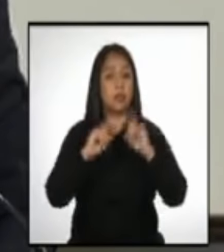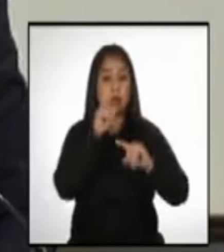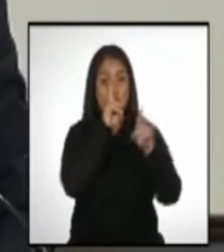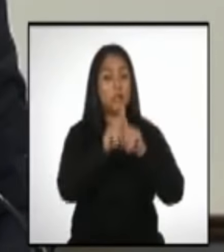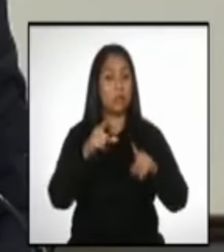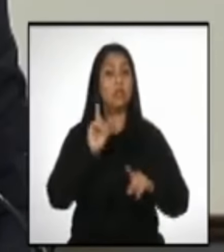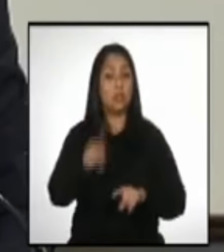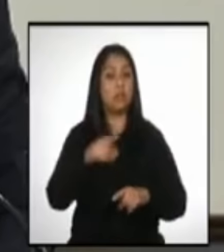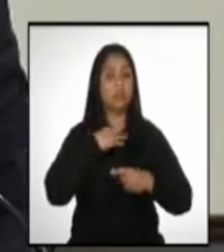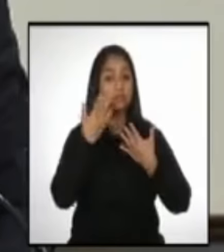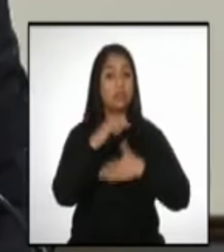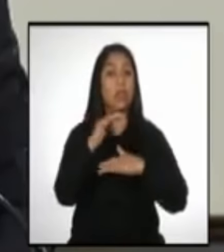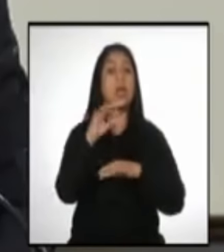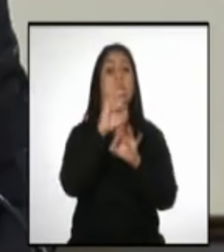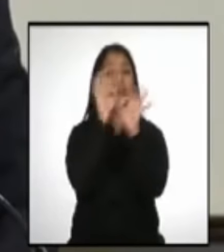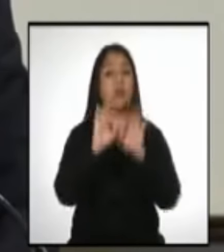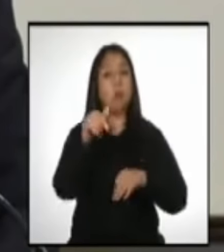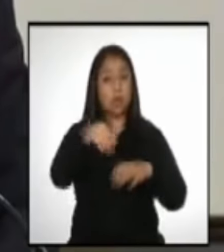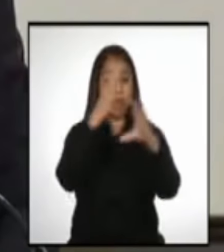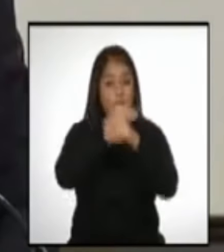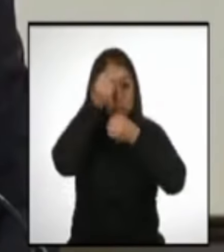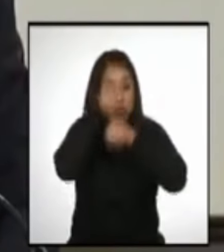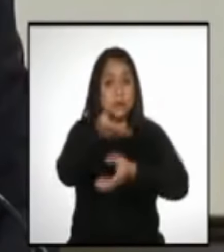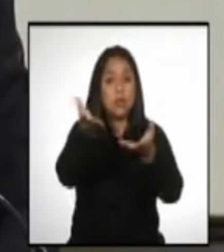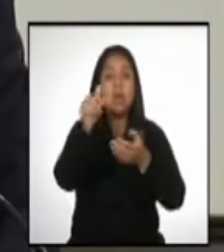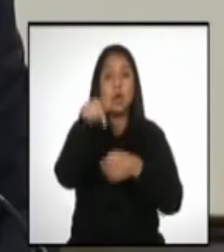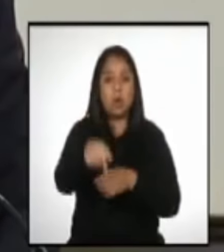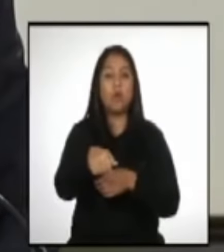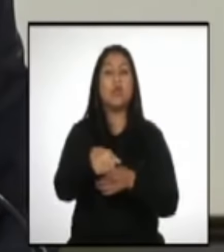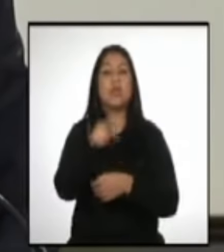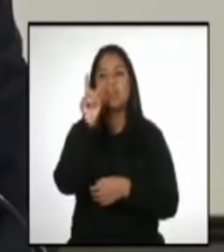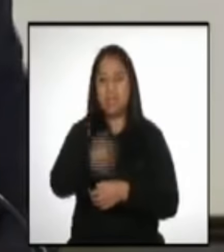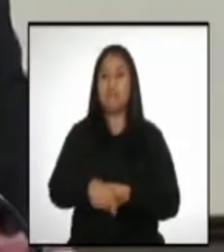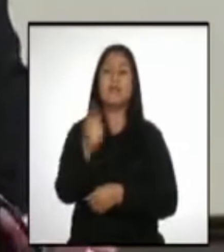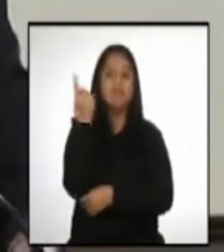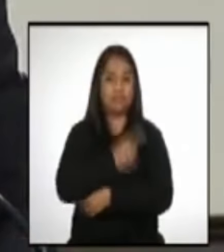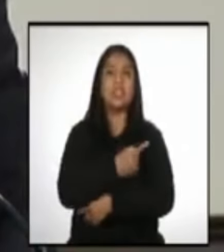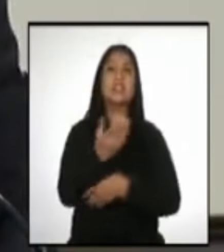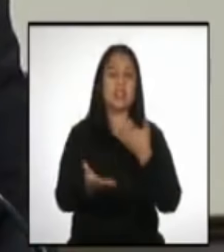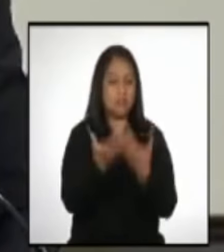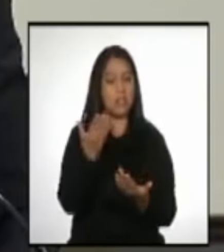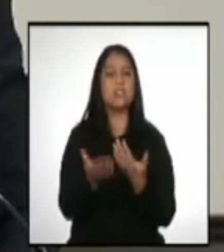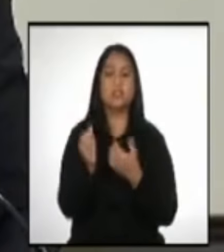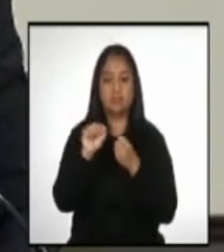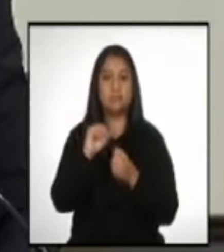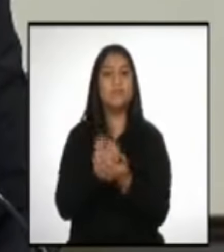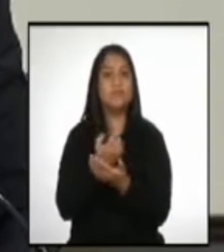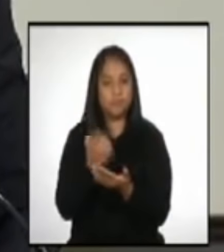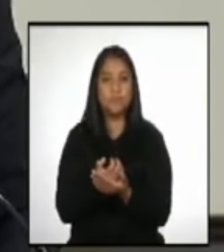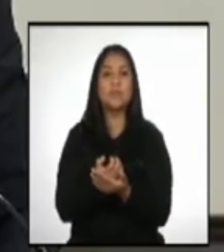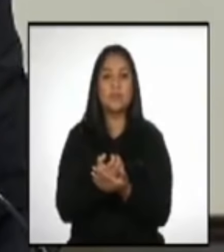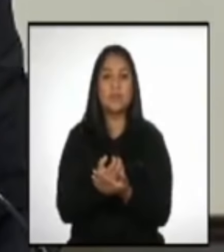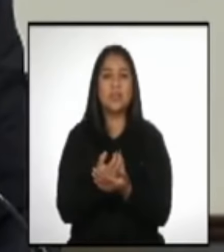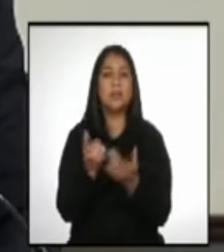tendremos que tomar y que anunciaremos hoy en la noche, forzosamente van a hacer que caigamos en un bache en un momento tal vez